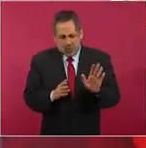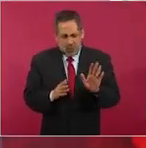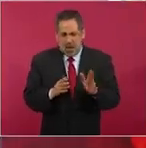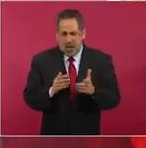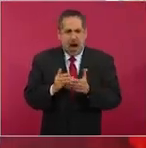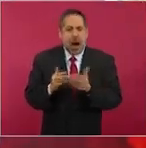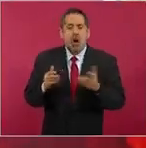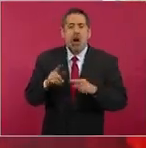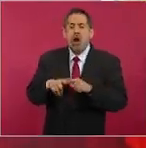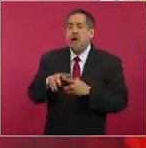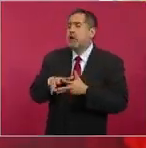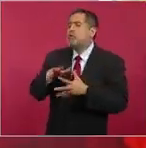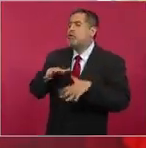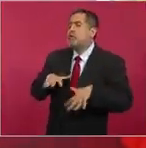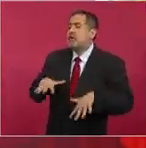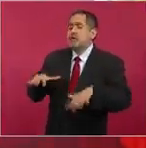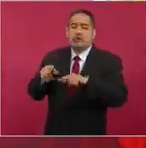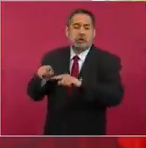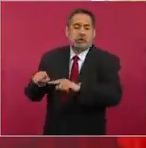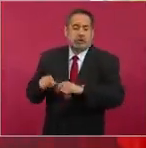Ahora la mayoría